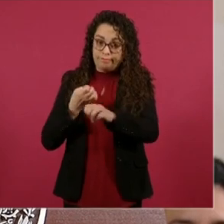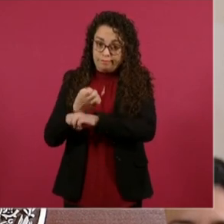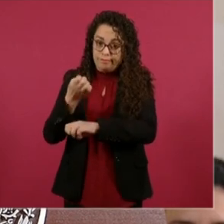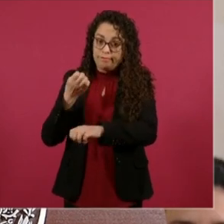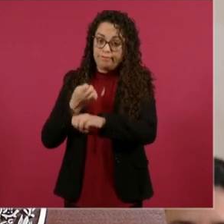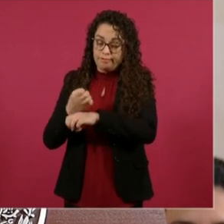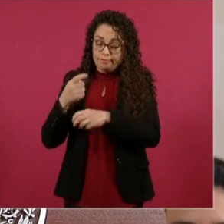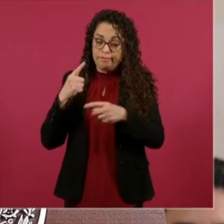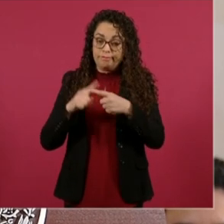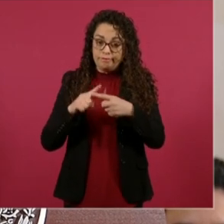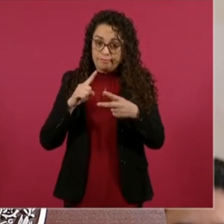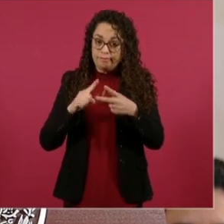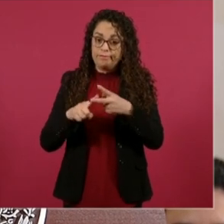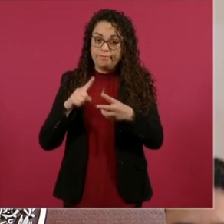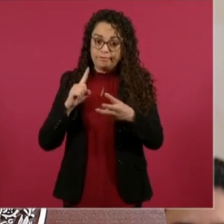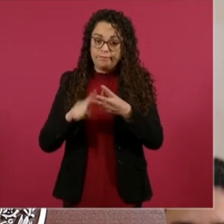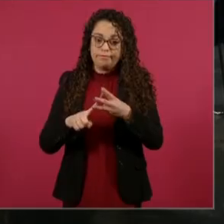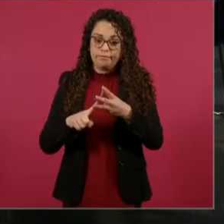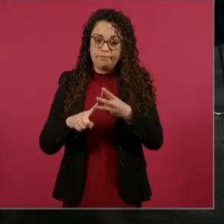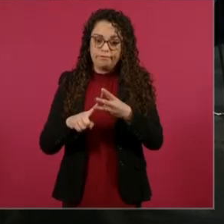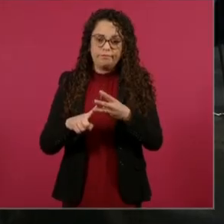Y hay un cambio completo,